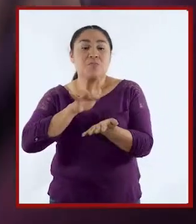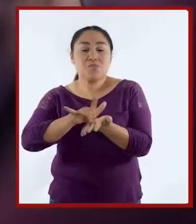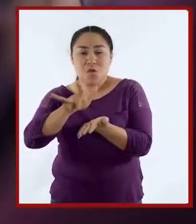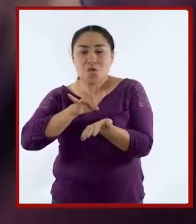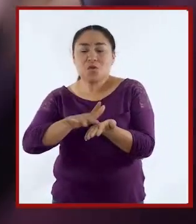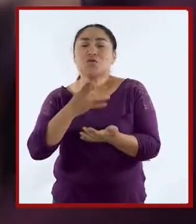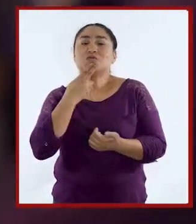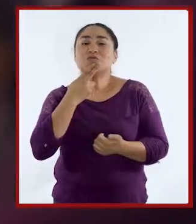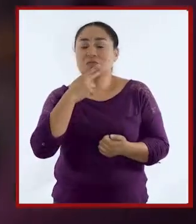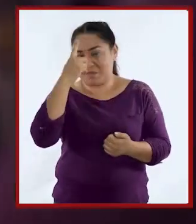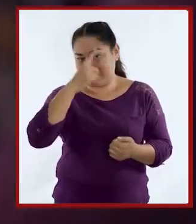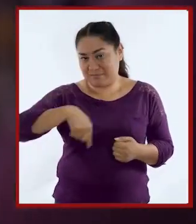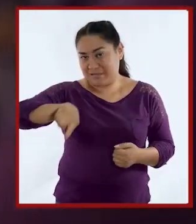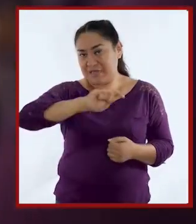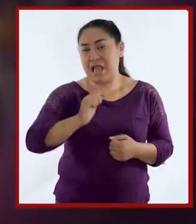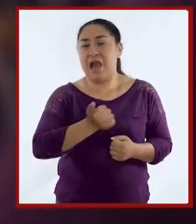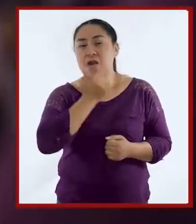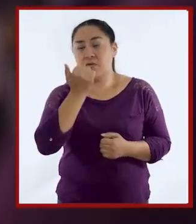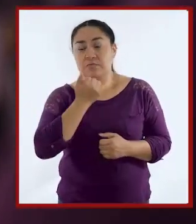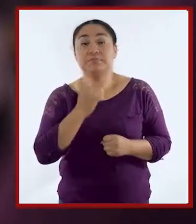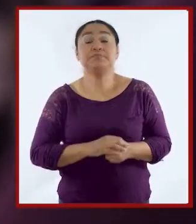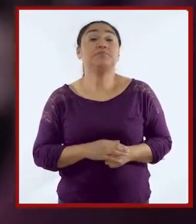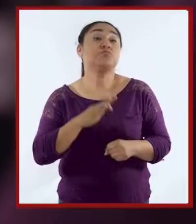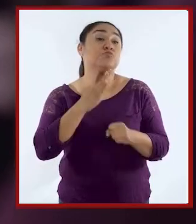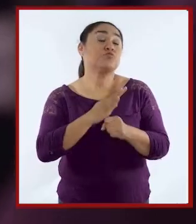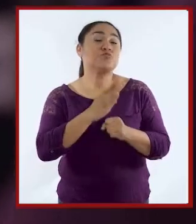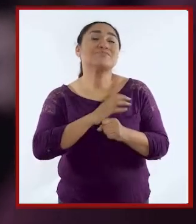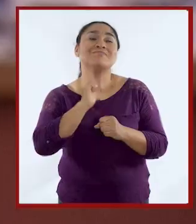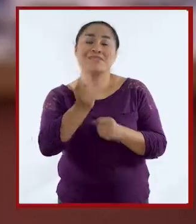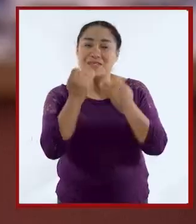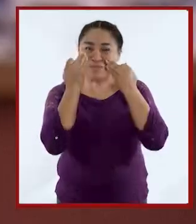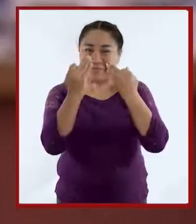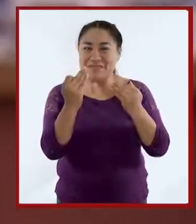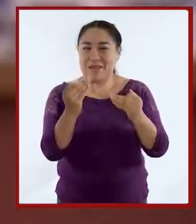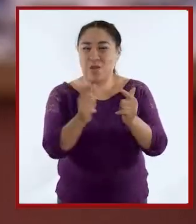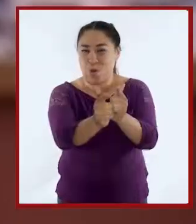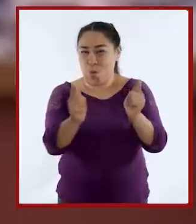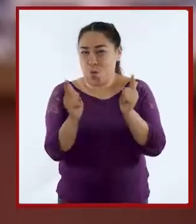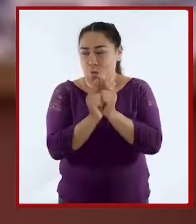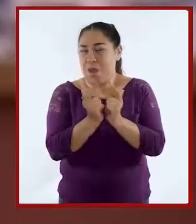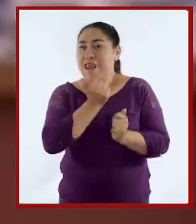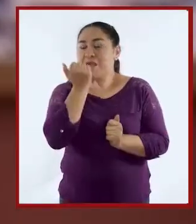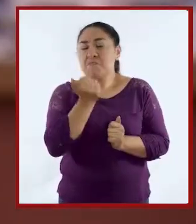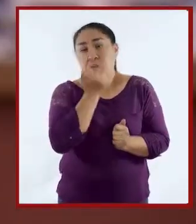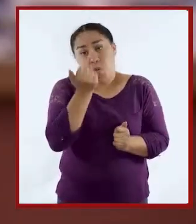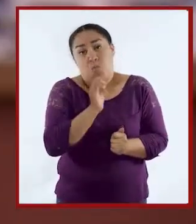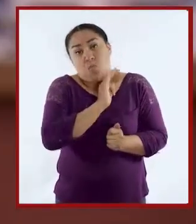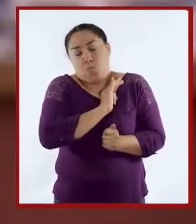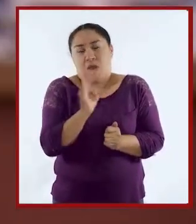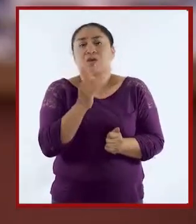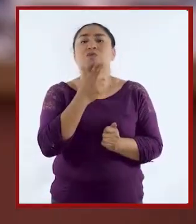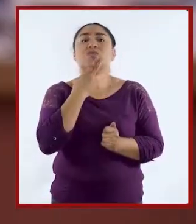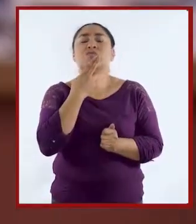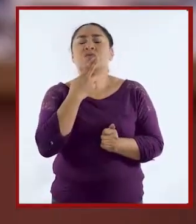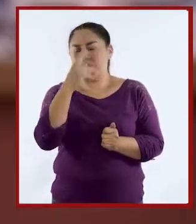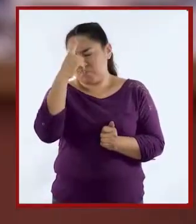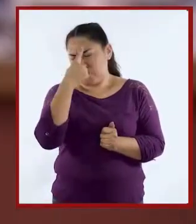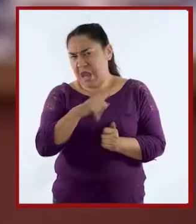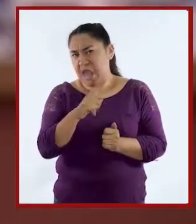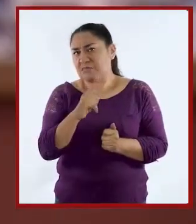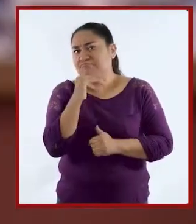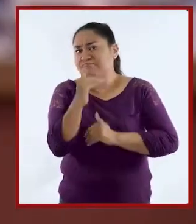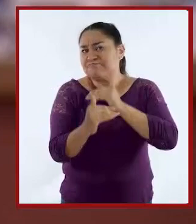Es eso para que tenga usted un poco de apoyo y para sus alumnos. Estar frente a un grupo significa la posibilidad de participar en el